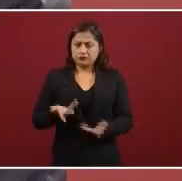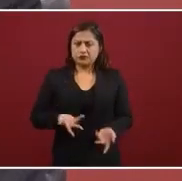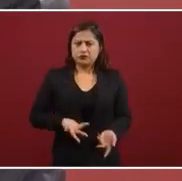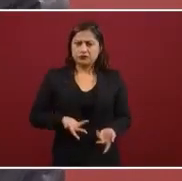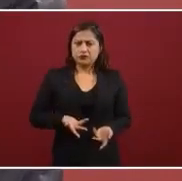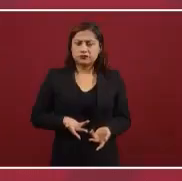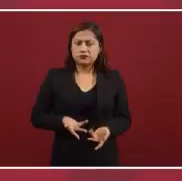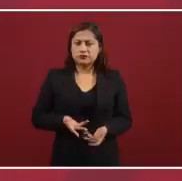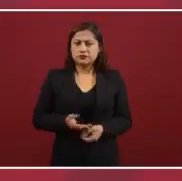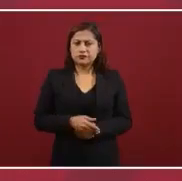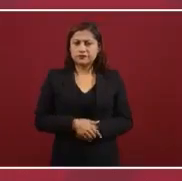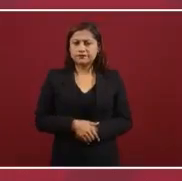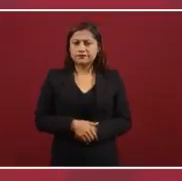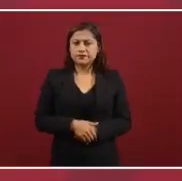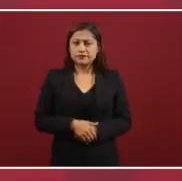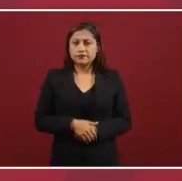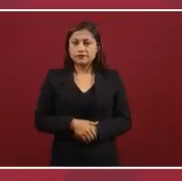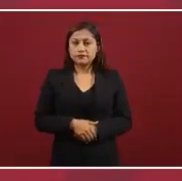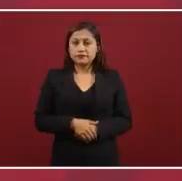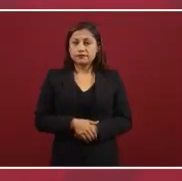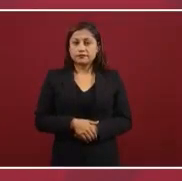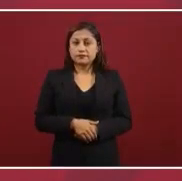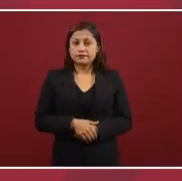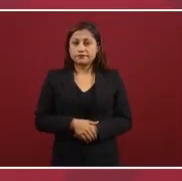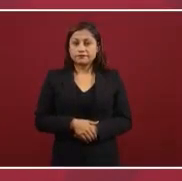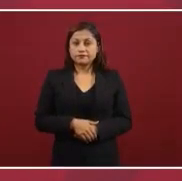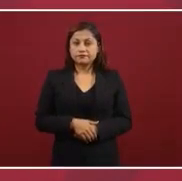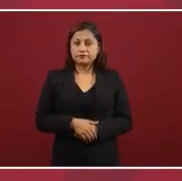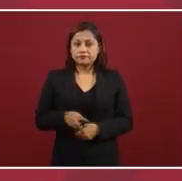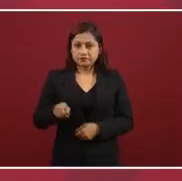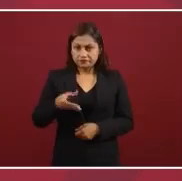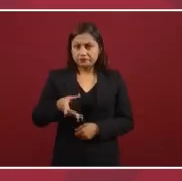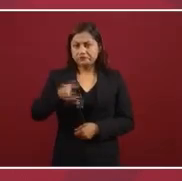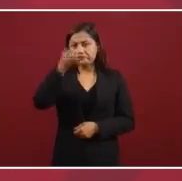que vean lo que hacía Gandhi